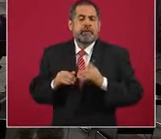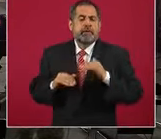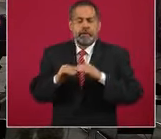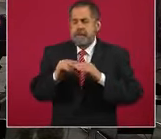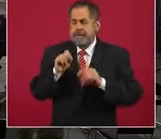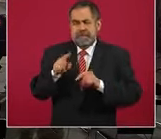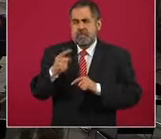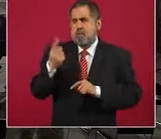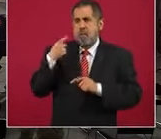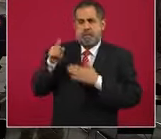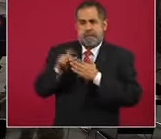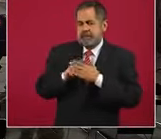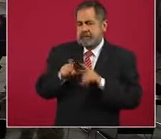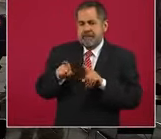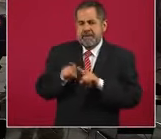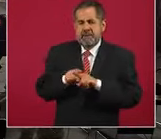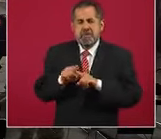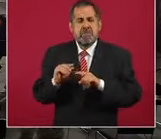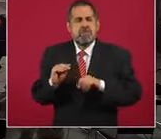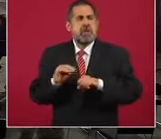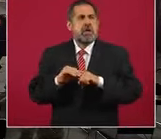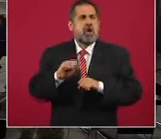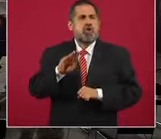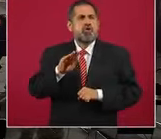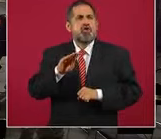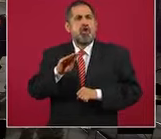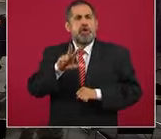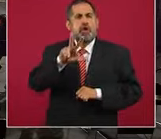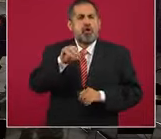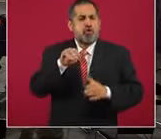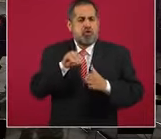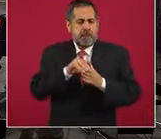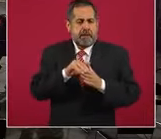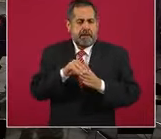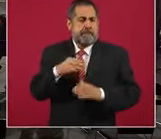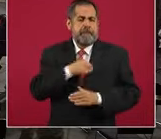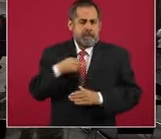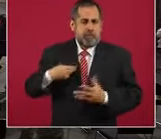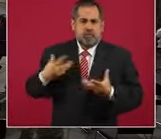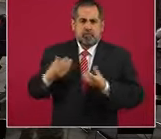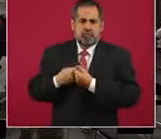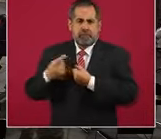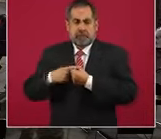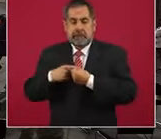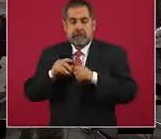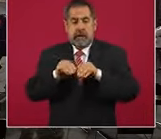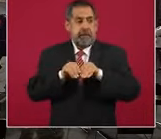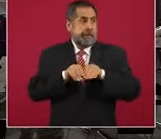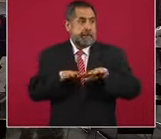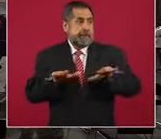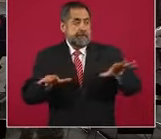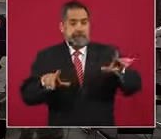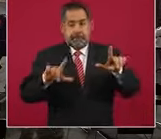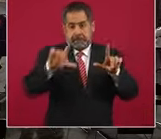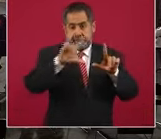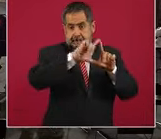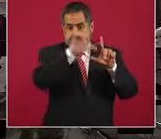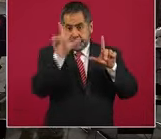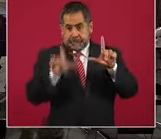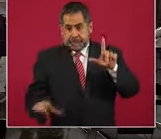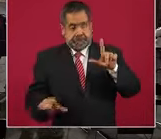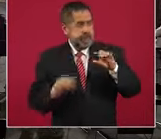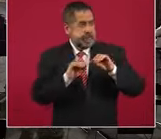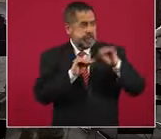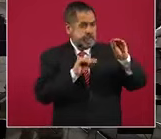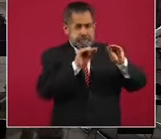mes pasado, un poquito más de 98,000 elementos, ya distribuidos en los territorios, en